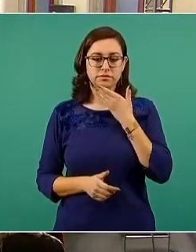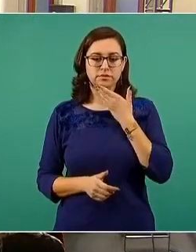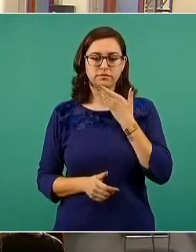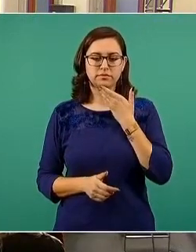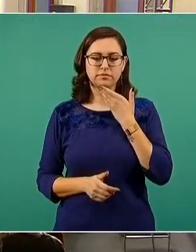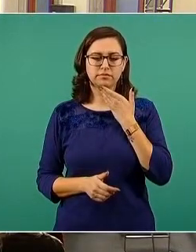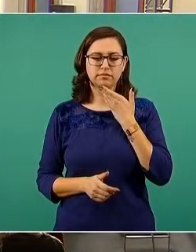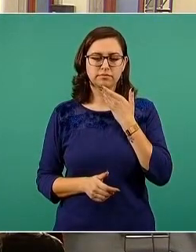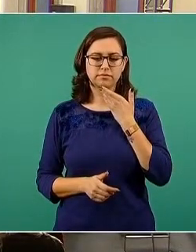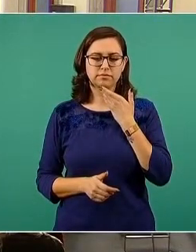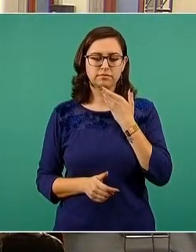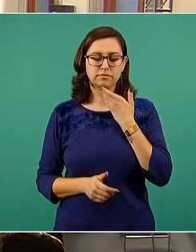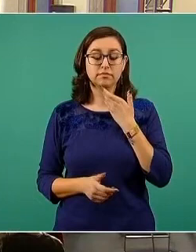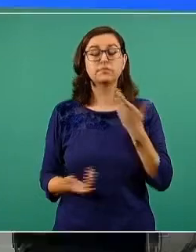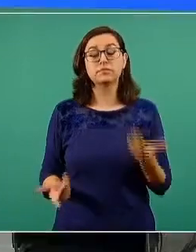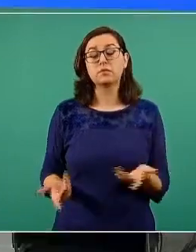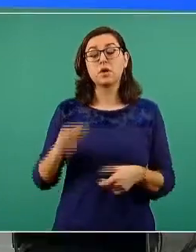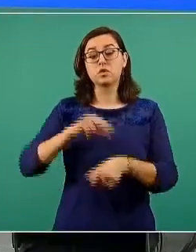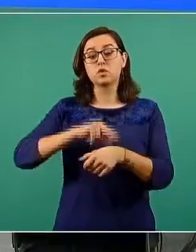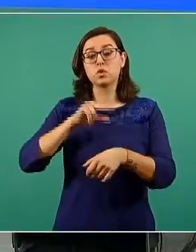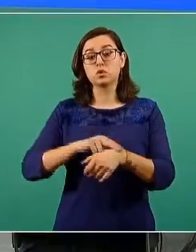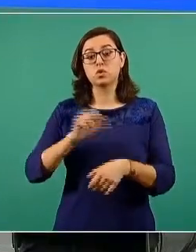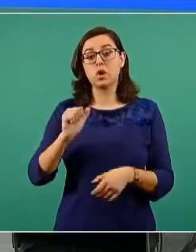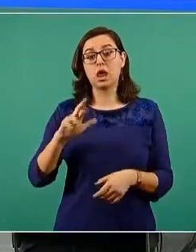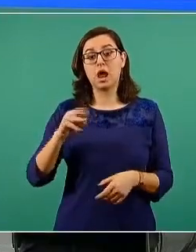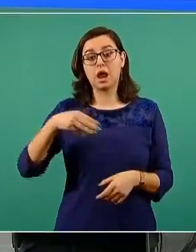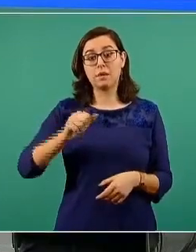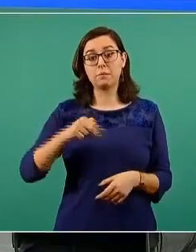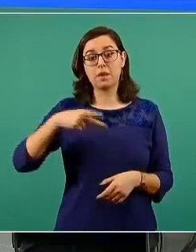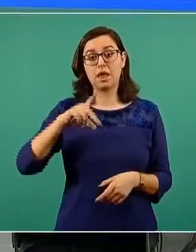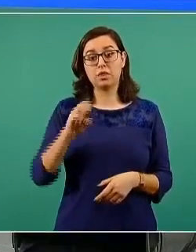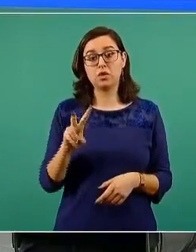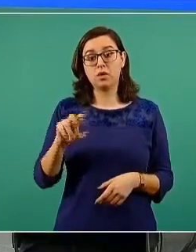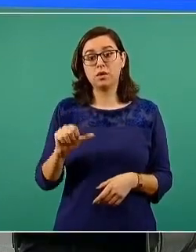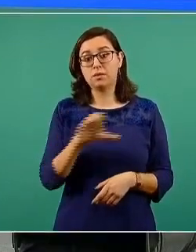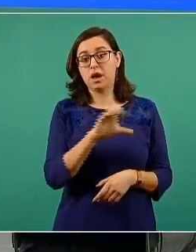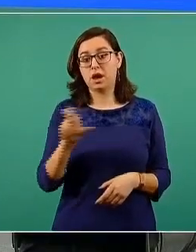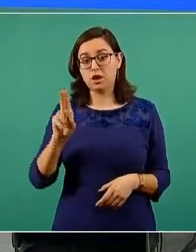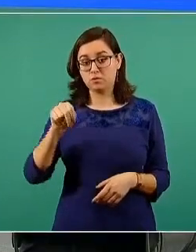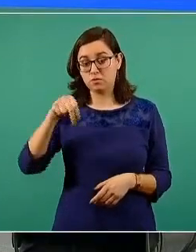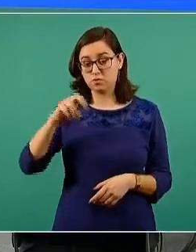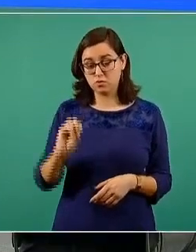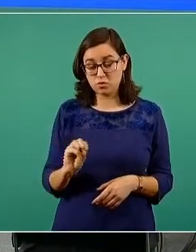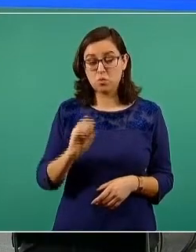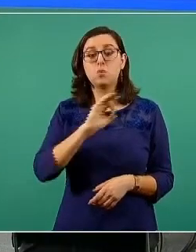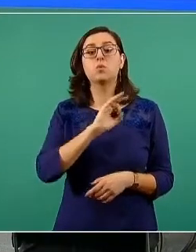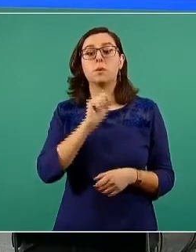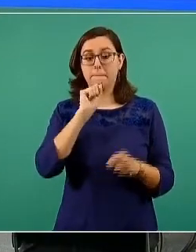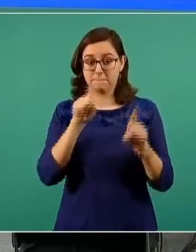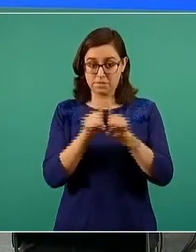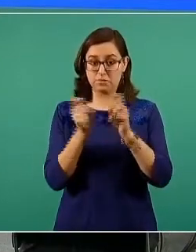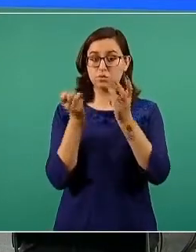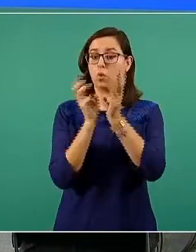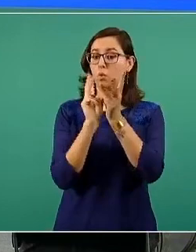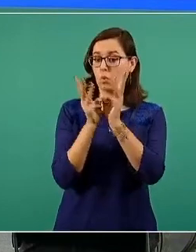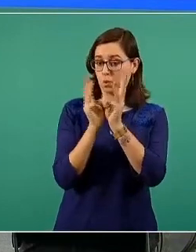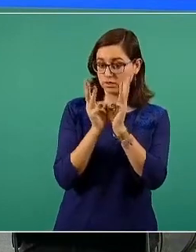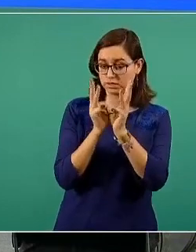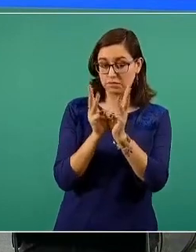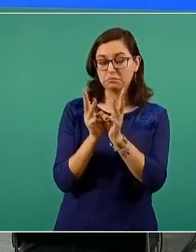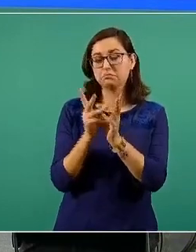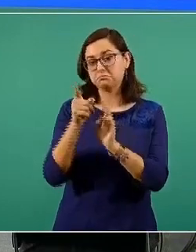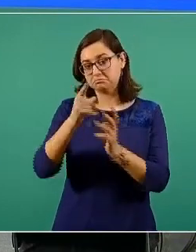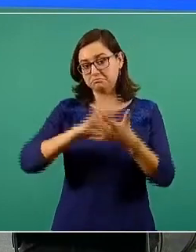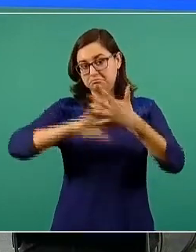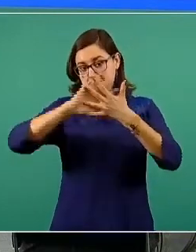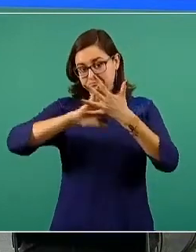último, el doctor Armando Vacuno contesta en este chatbot de manera automática preguntas también de uso frecuente. Si usted